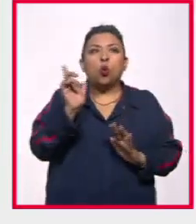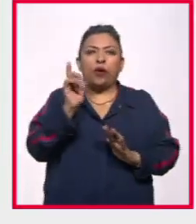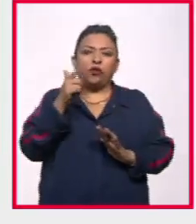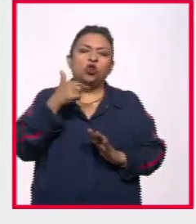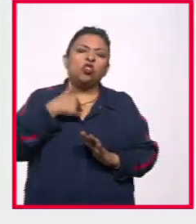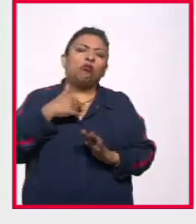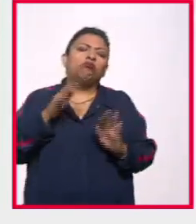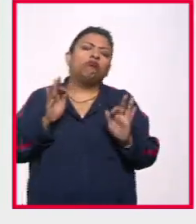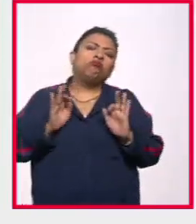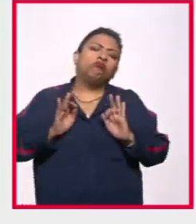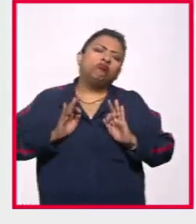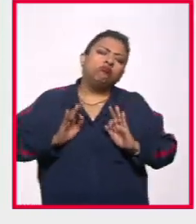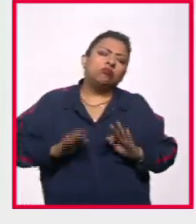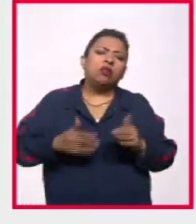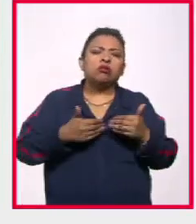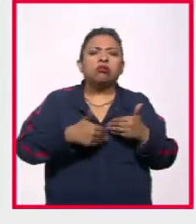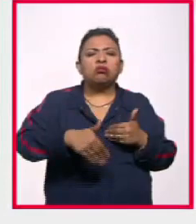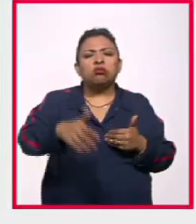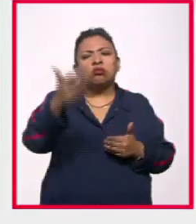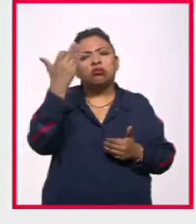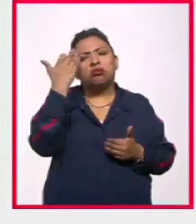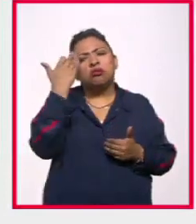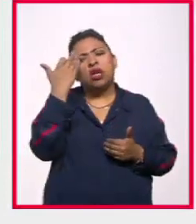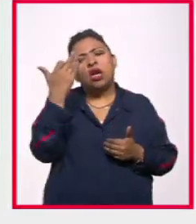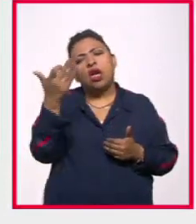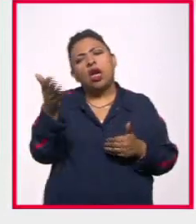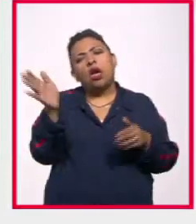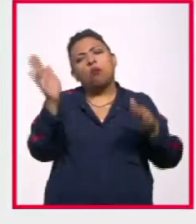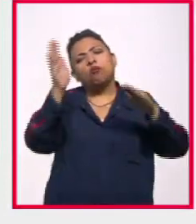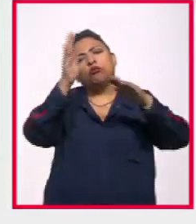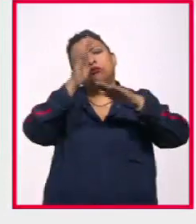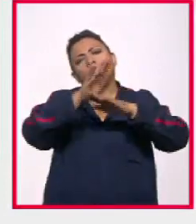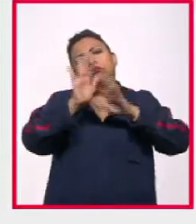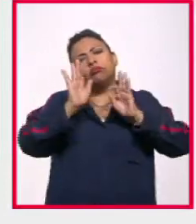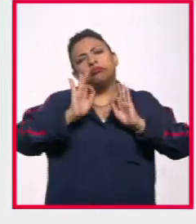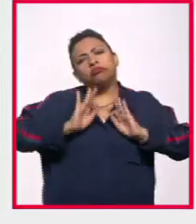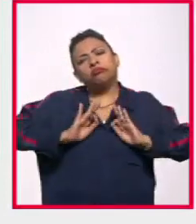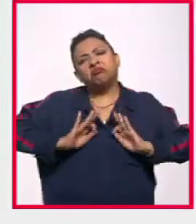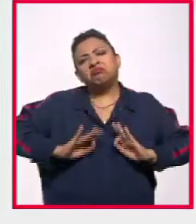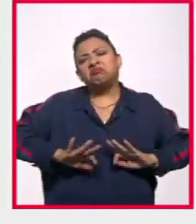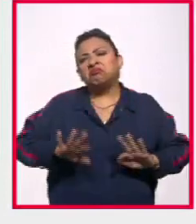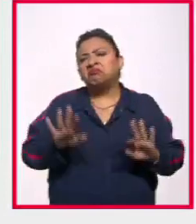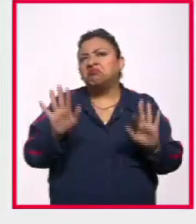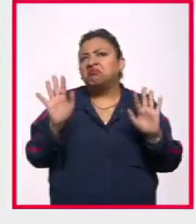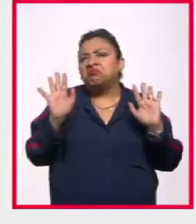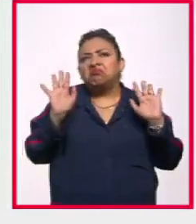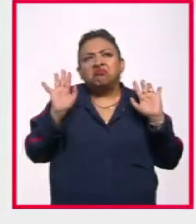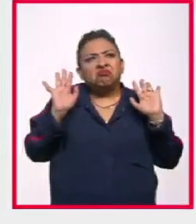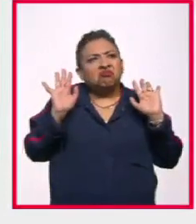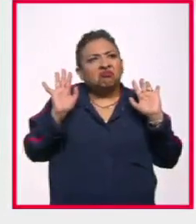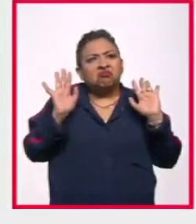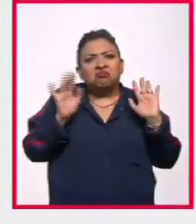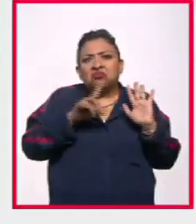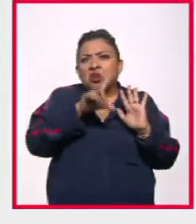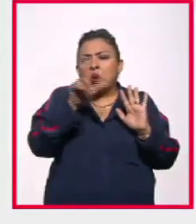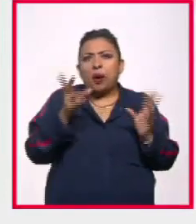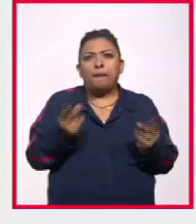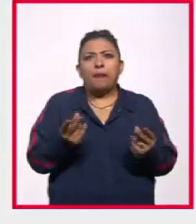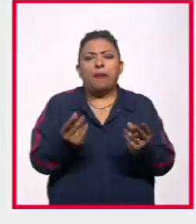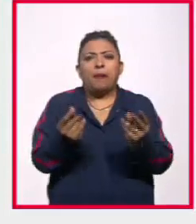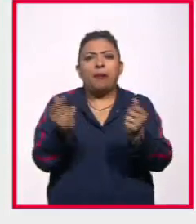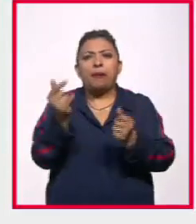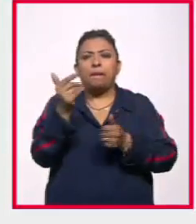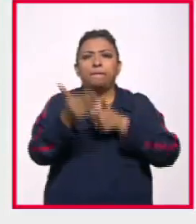me tomé con toda la calma y la parsimonia, pues fue el acelerar todo un